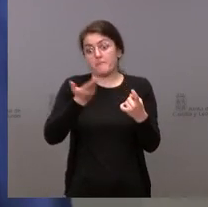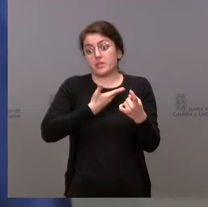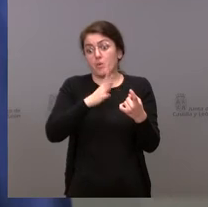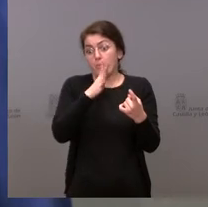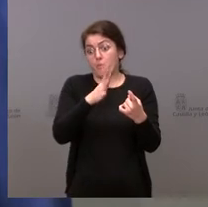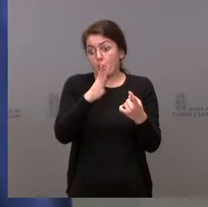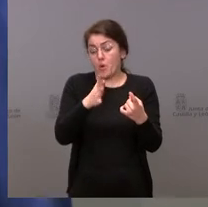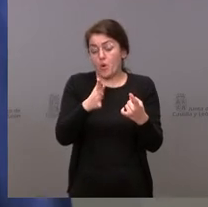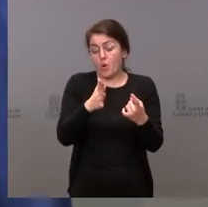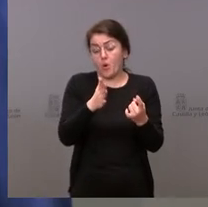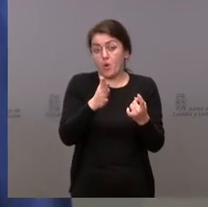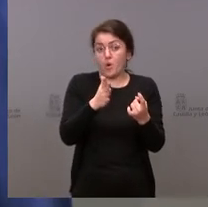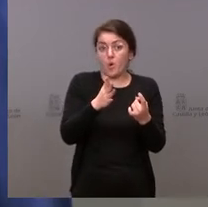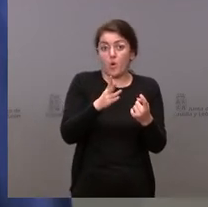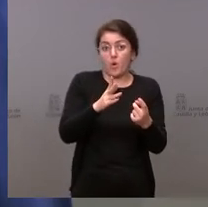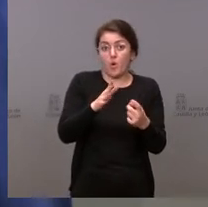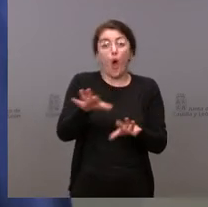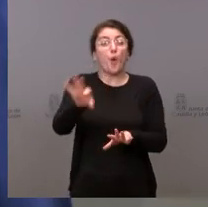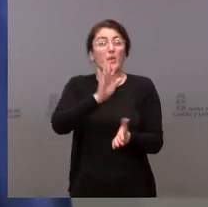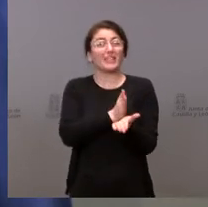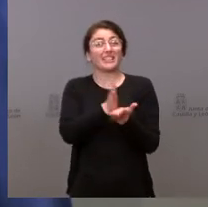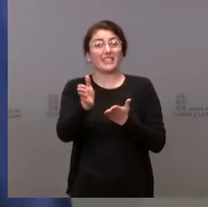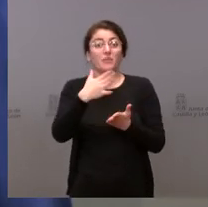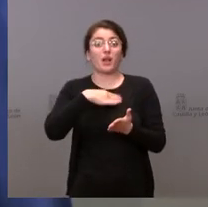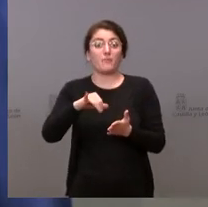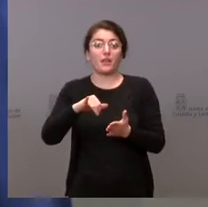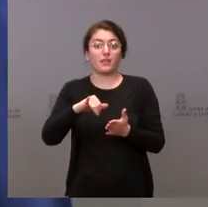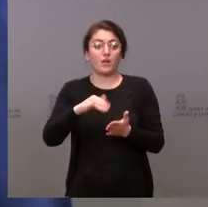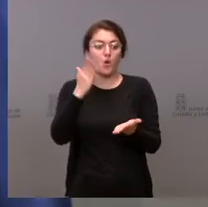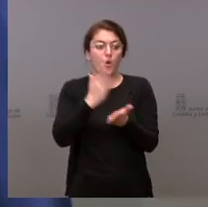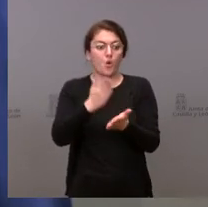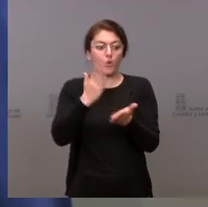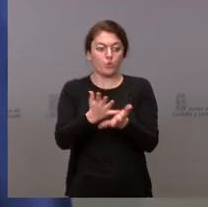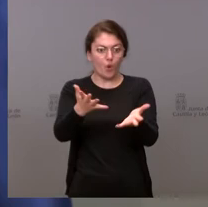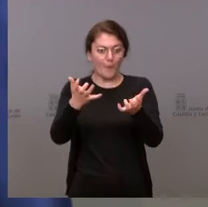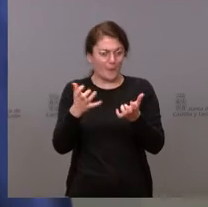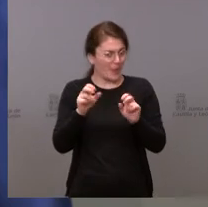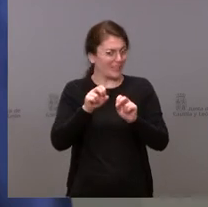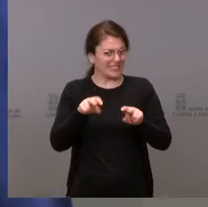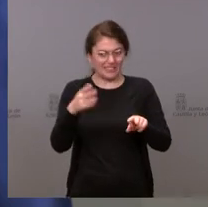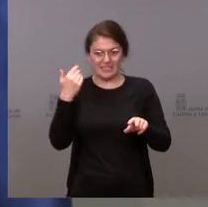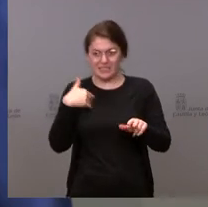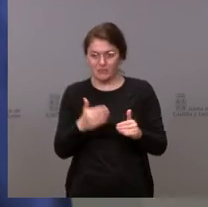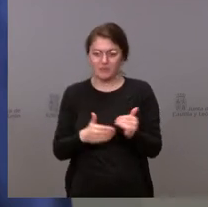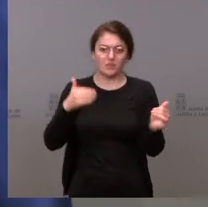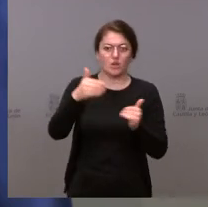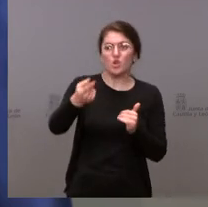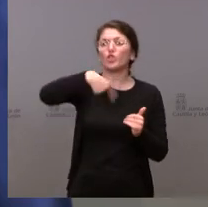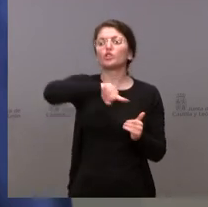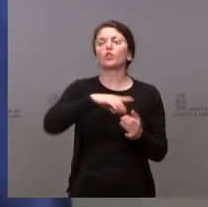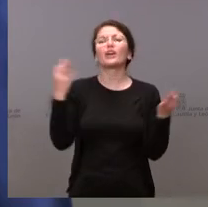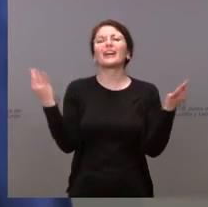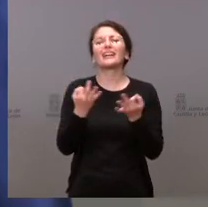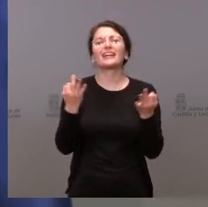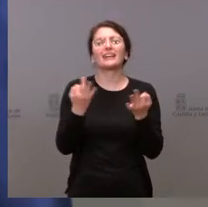alternativa de pasar de curso sin aprobar nosotros queremos que la gente se esfuerce trabaje y apruebe y damos la